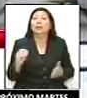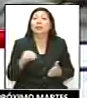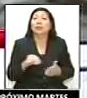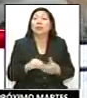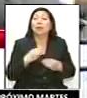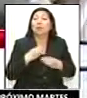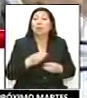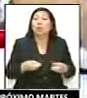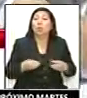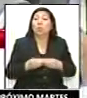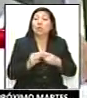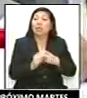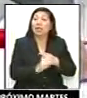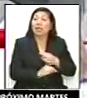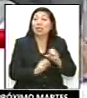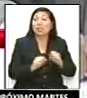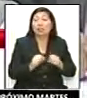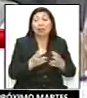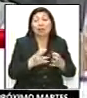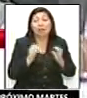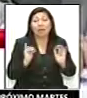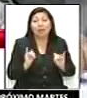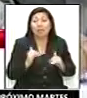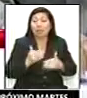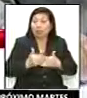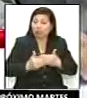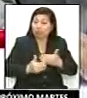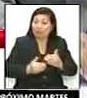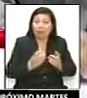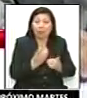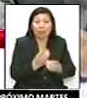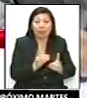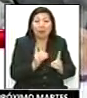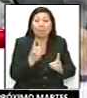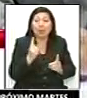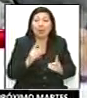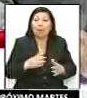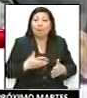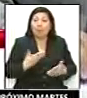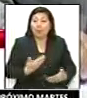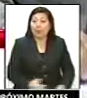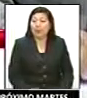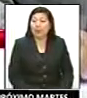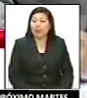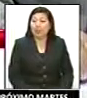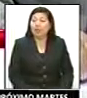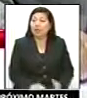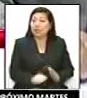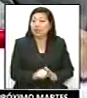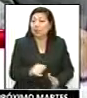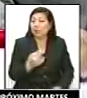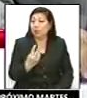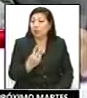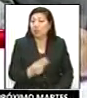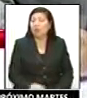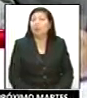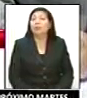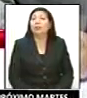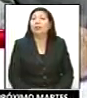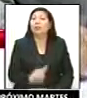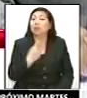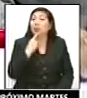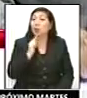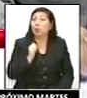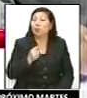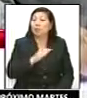los miembros de la Junta Nacional si es que queremos seguir el camino democrático para poder... El inciso 2, ratificar a los